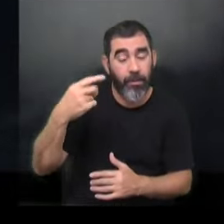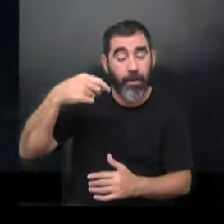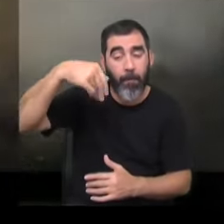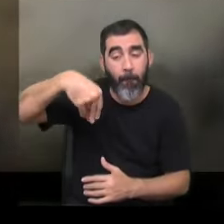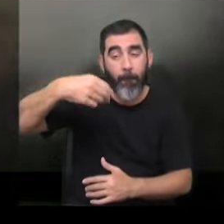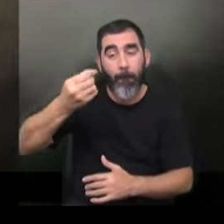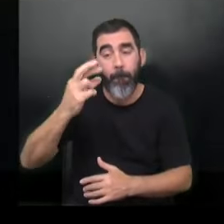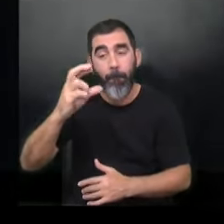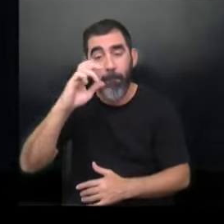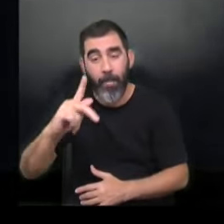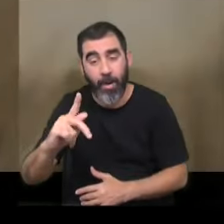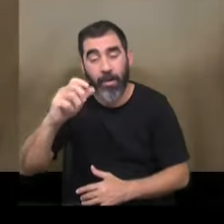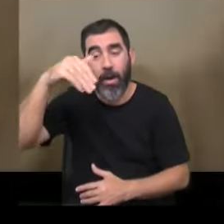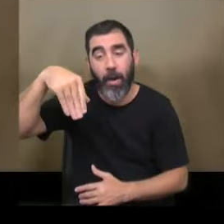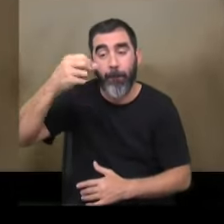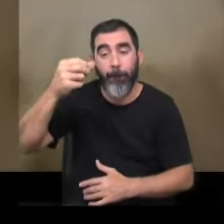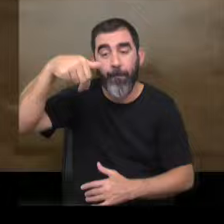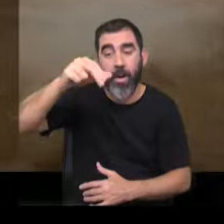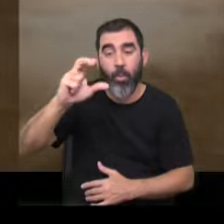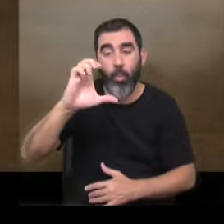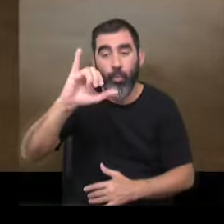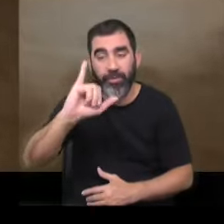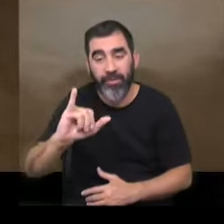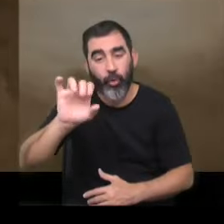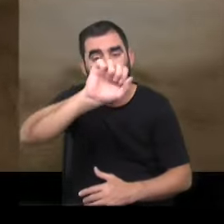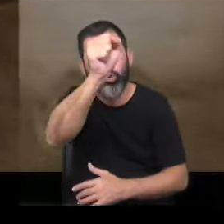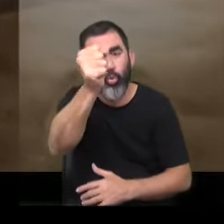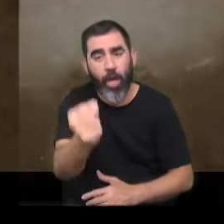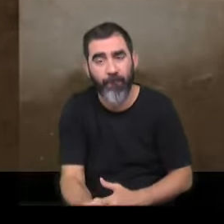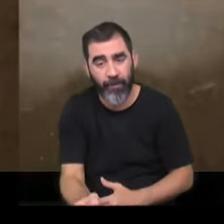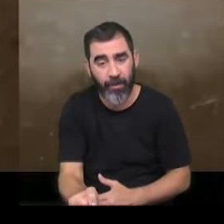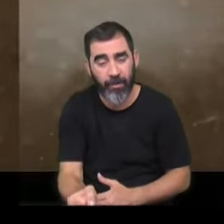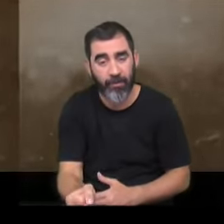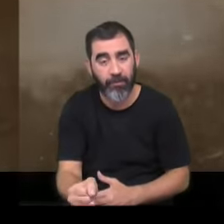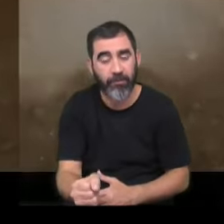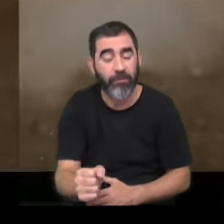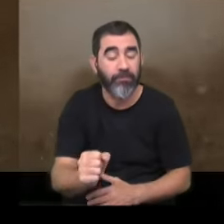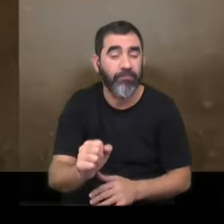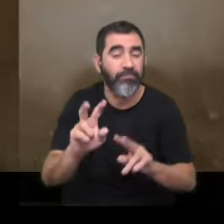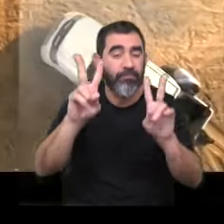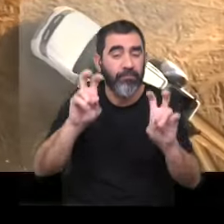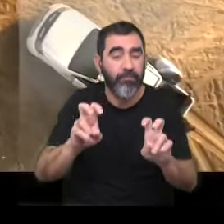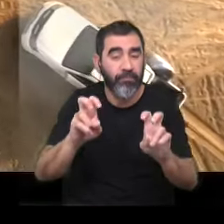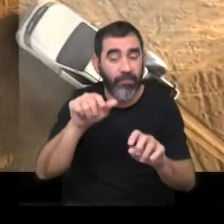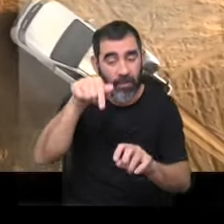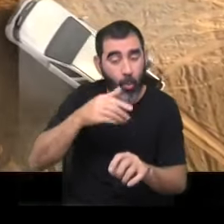Manucci. Nos sitúa en Sudáfrica. El documental se lleva a cabo en la cuna de la humanidad, en